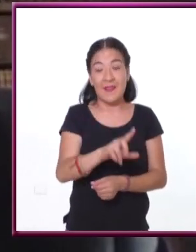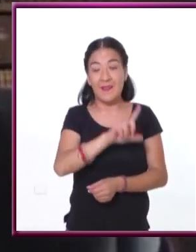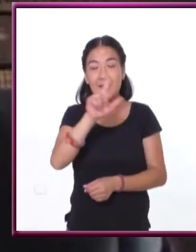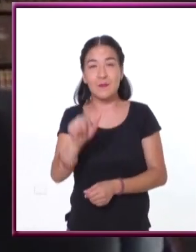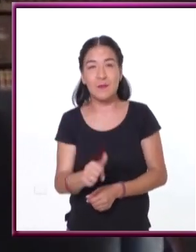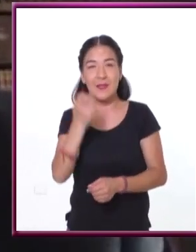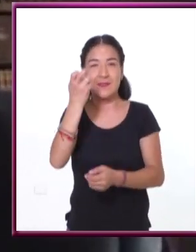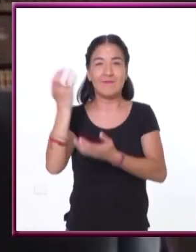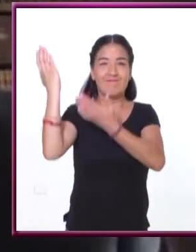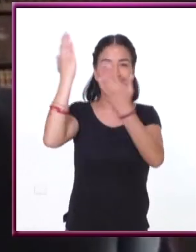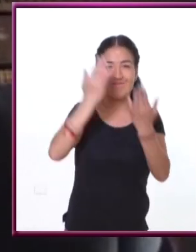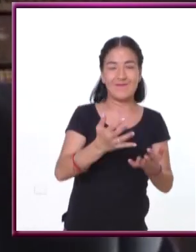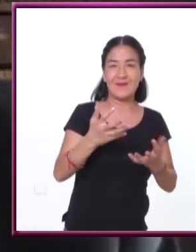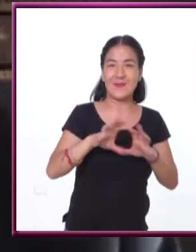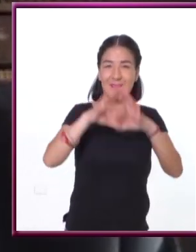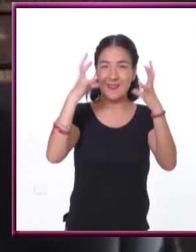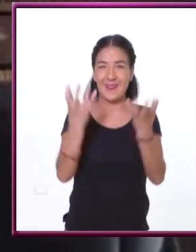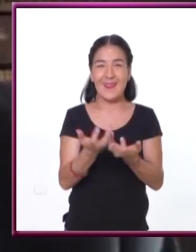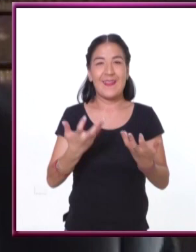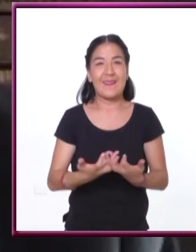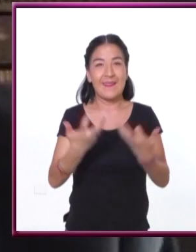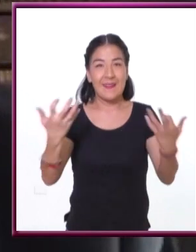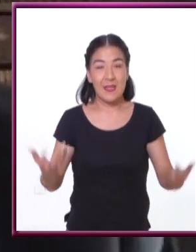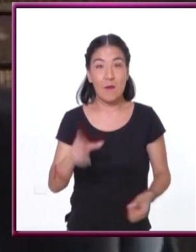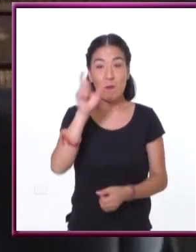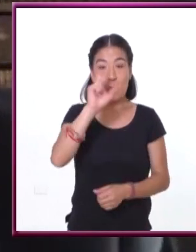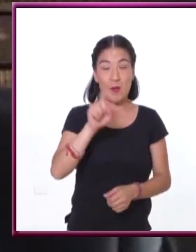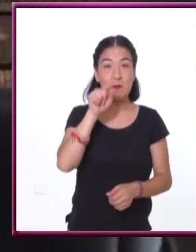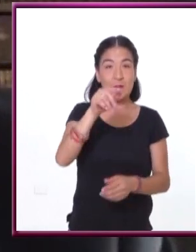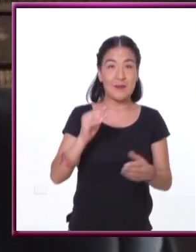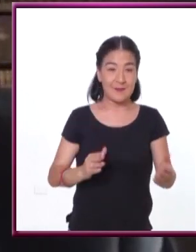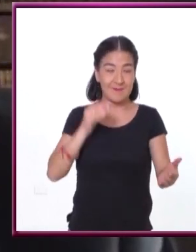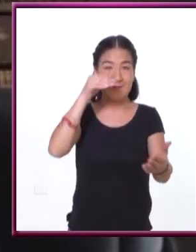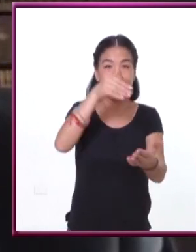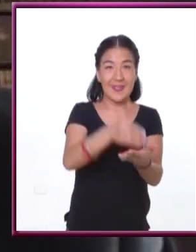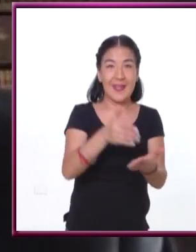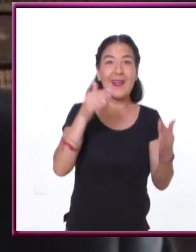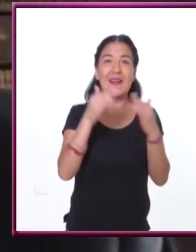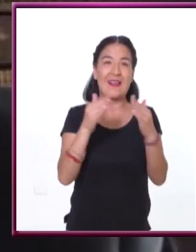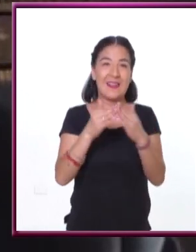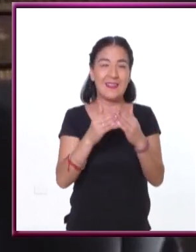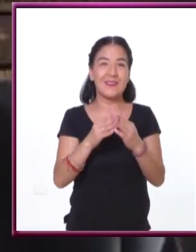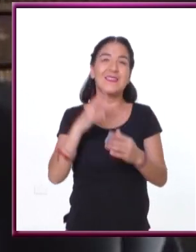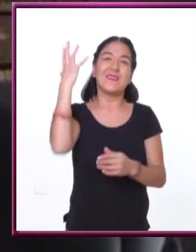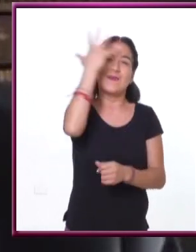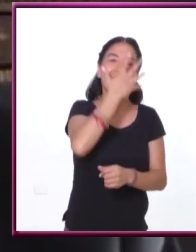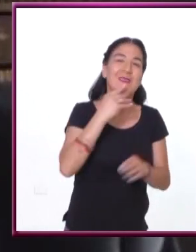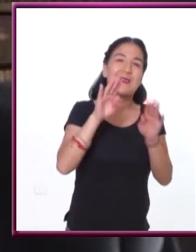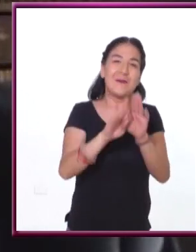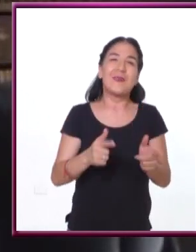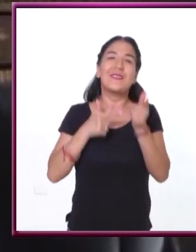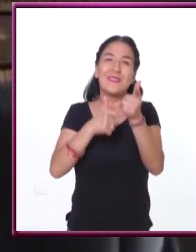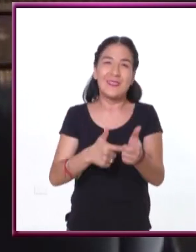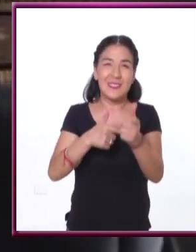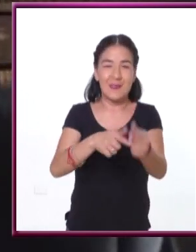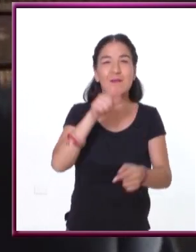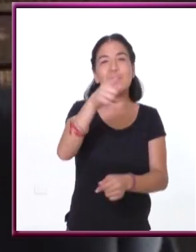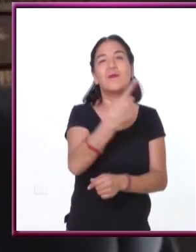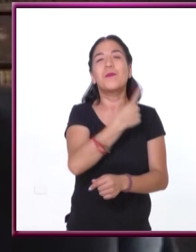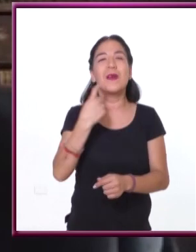en llegar a la tierra. Cuando dejas la casa, la hermosura prospera. Tu perfume en la